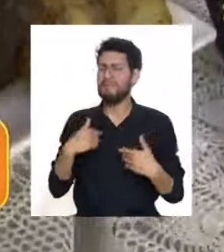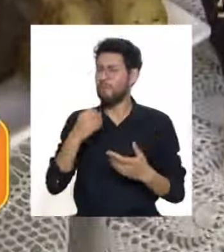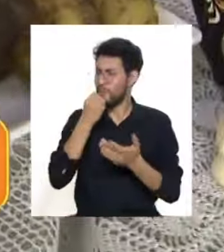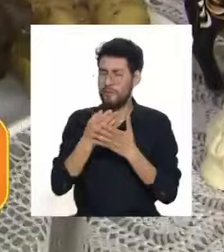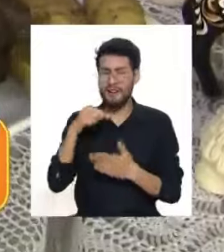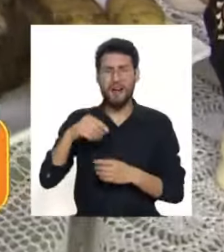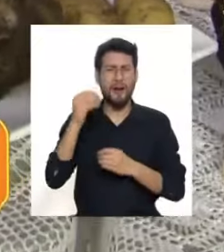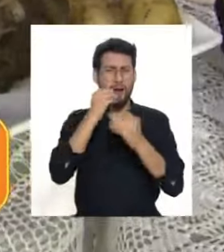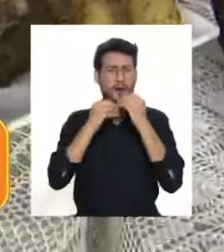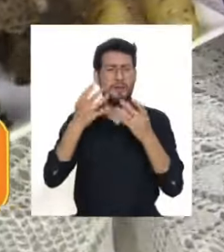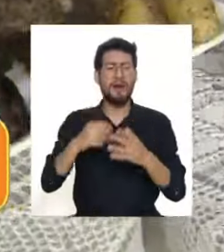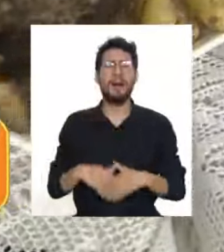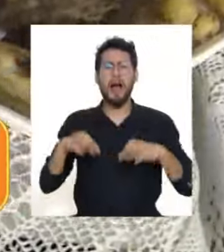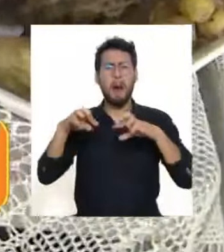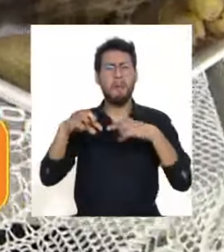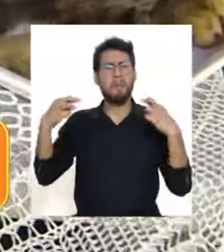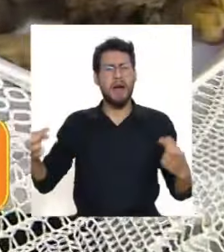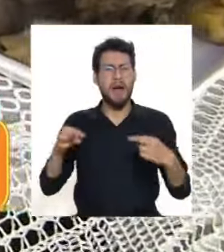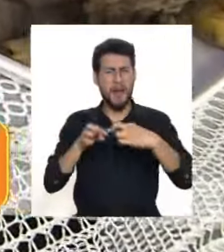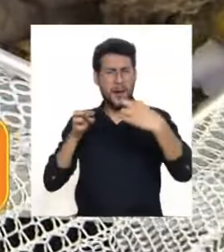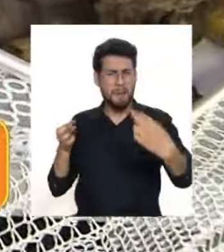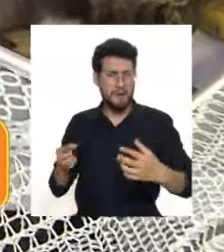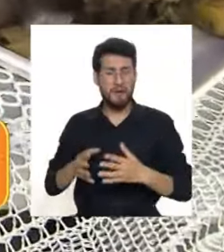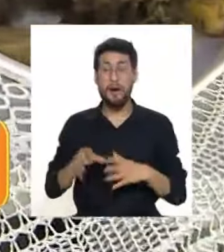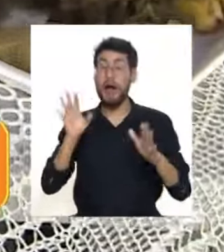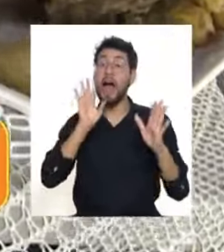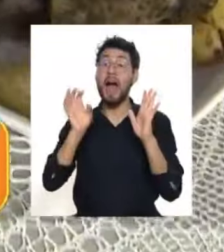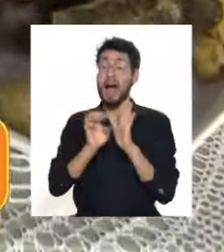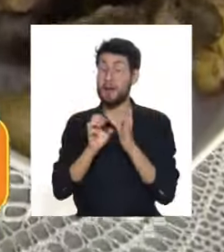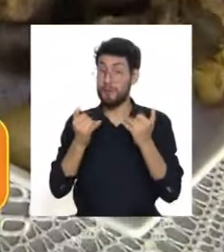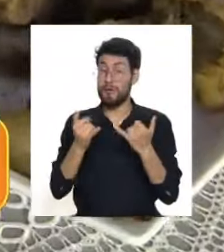en estas fiestas, la pachamanca. Por ejemplo,